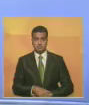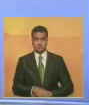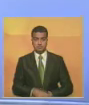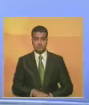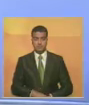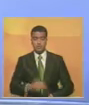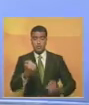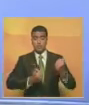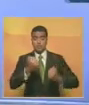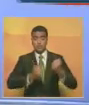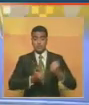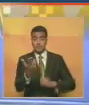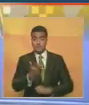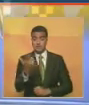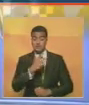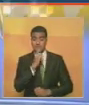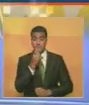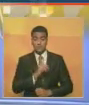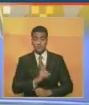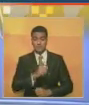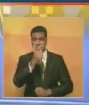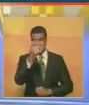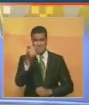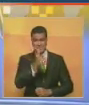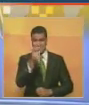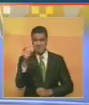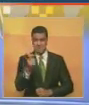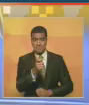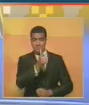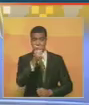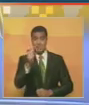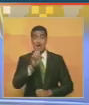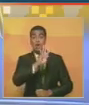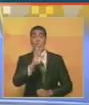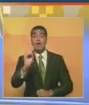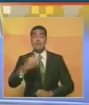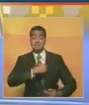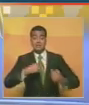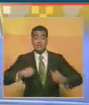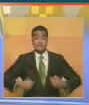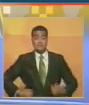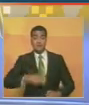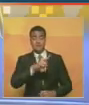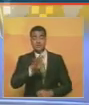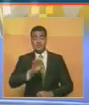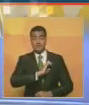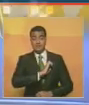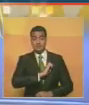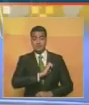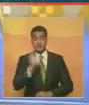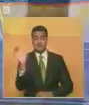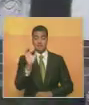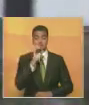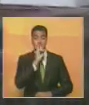un conductor de un carrito propuesto falleció al recibir al menos cuarenta disparos cuando cubría la ruta el mirador 23 de enero aquí en Caracas